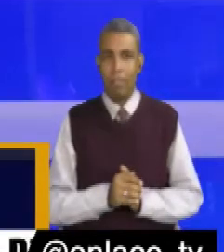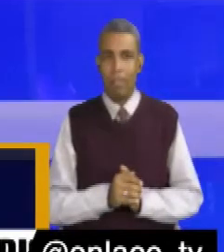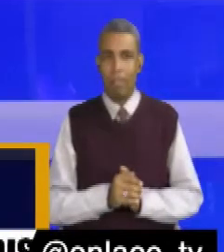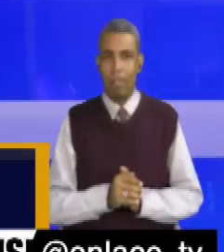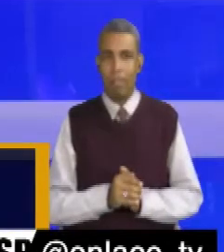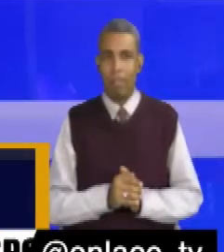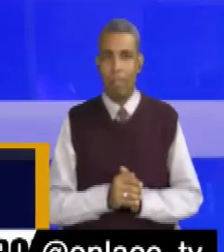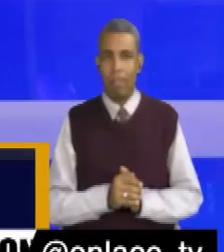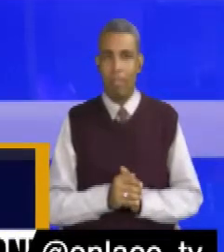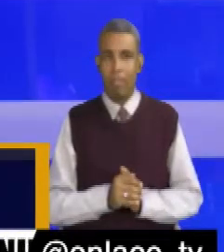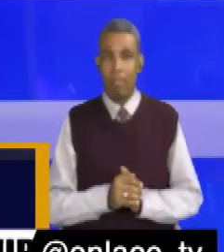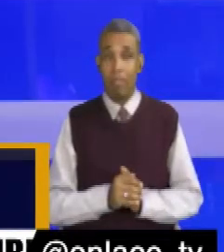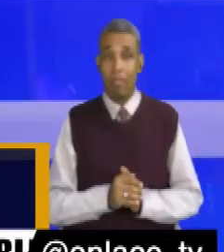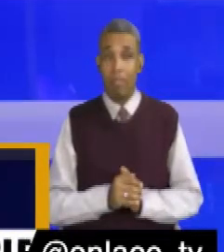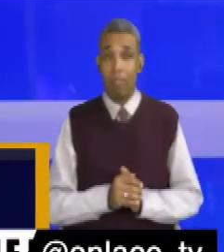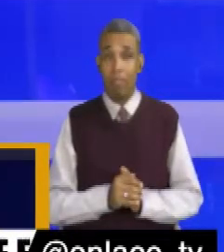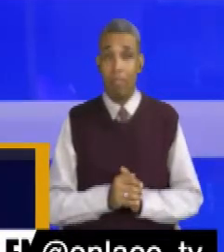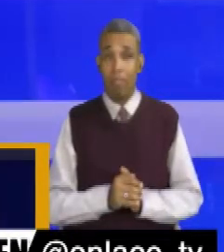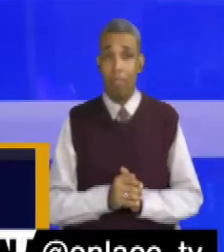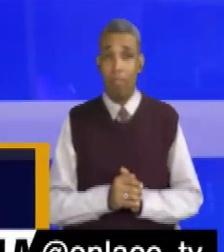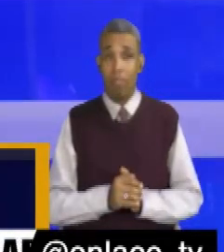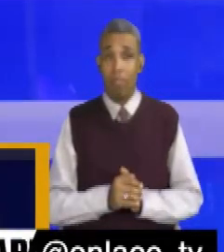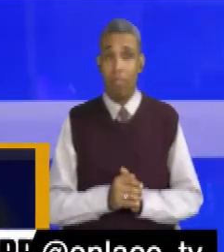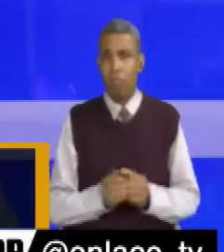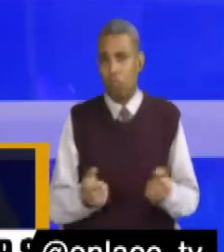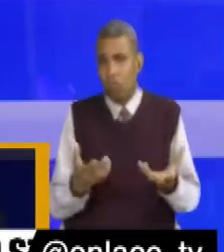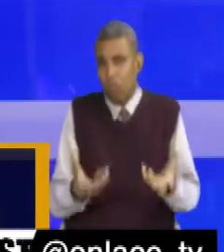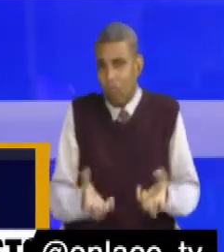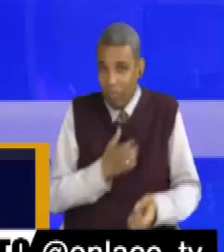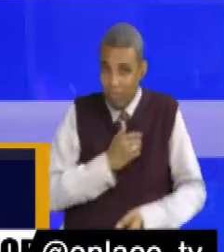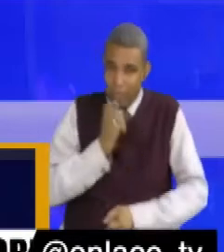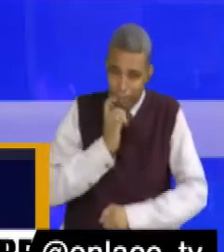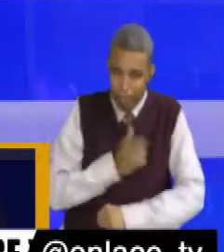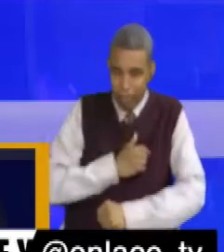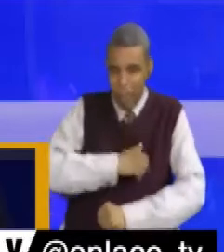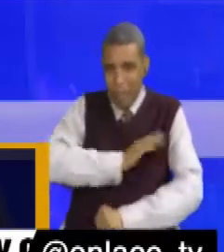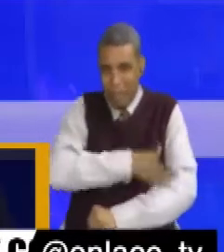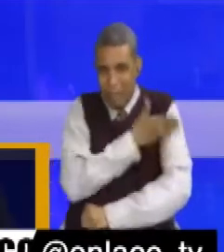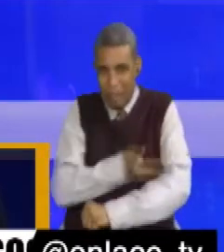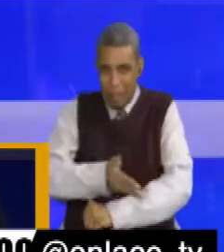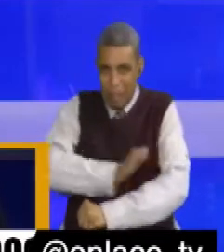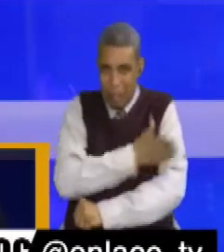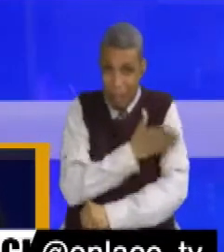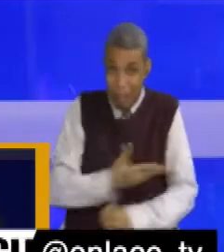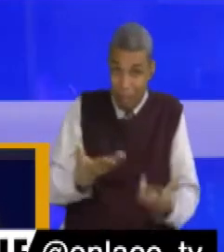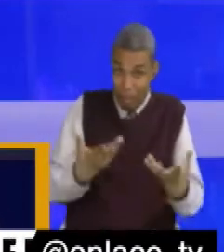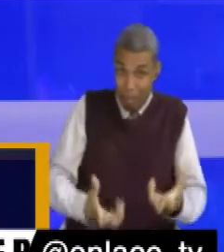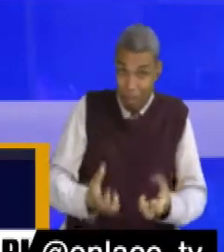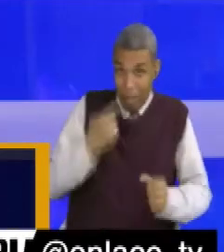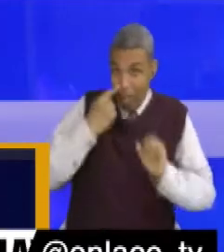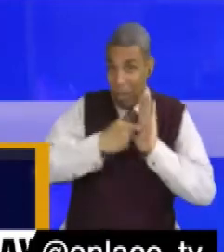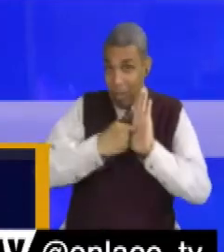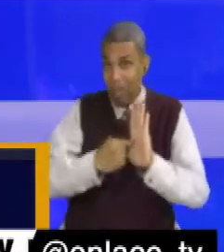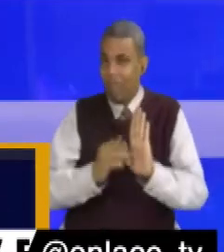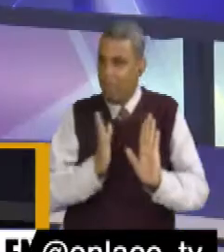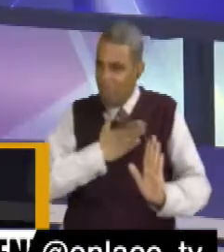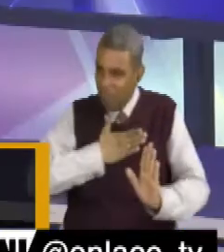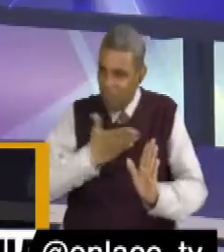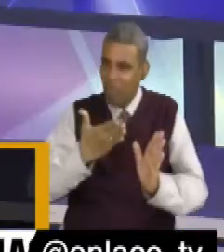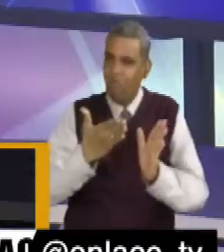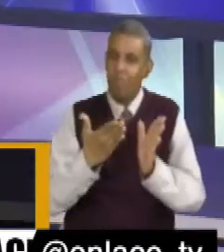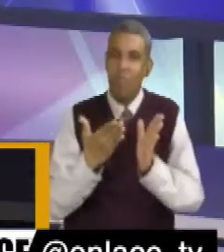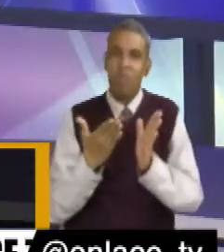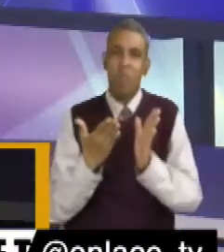aprovechar esto que estamos viviendo para dejar muchos éxitos en la música vallenata, que es lo que quieren los seguidores de la música vallenata. Bueno, Alejandro Ojeda,